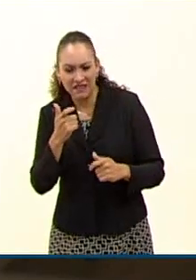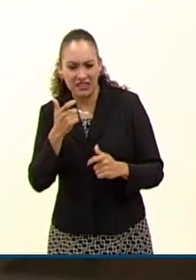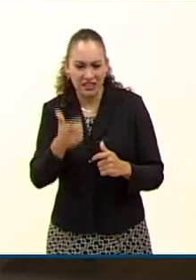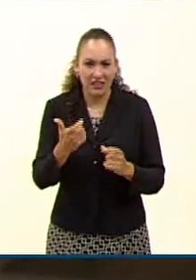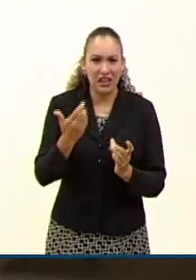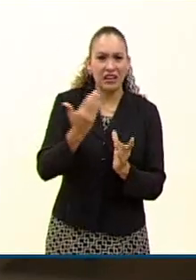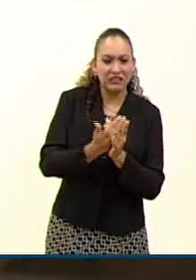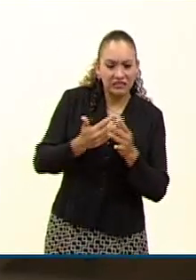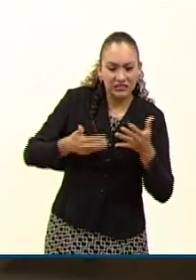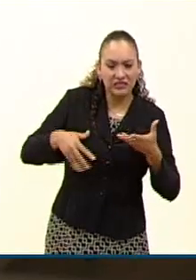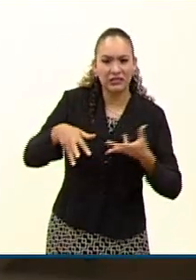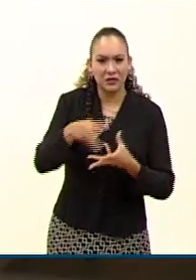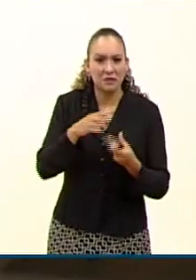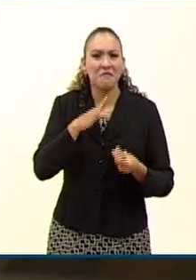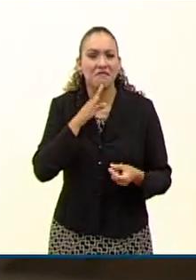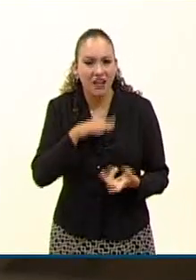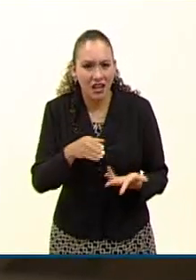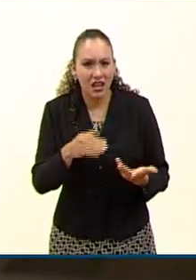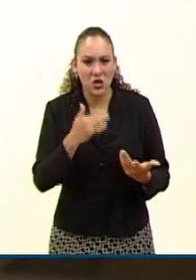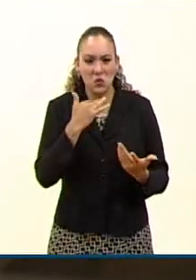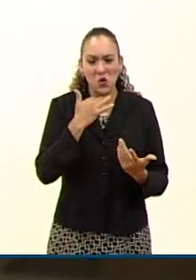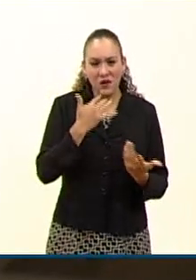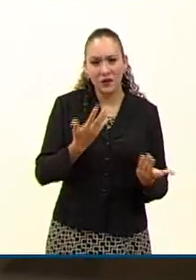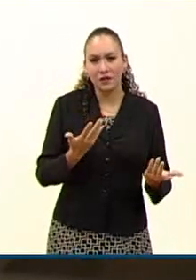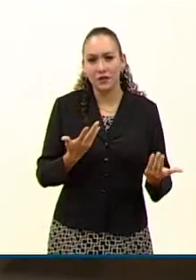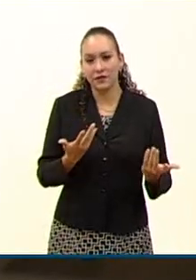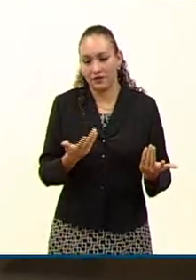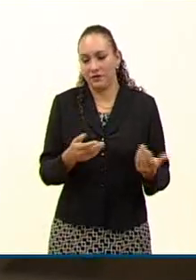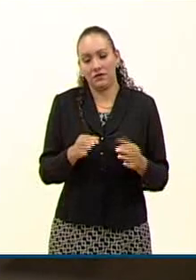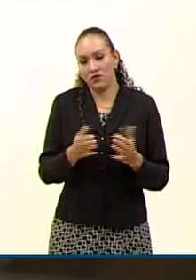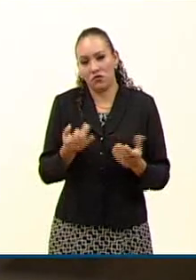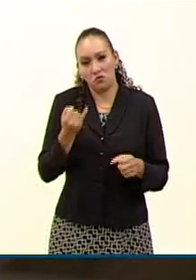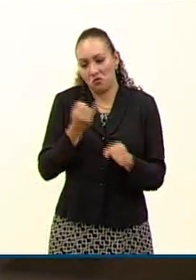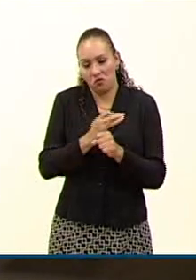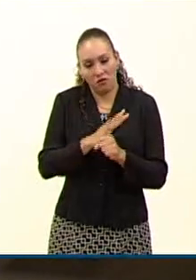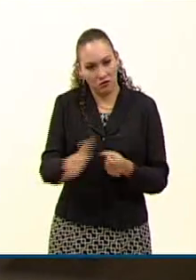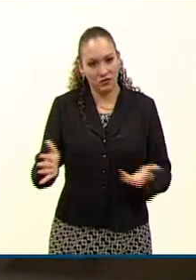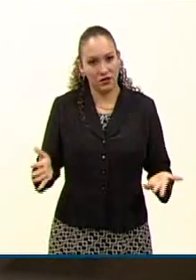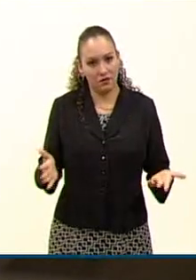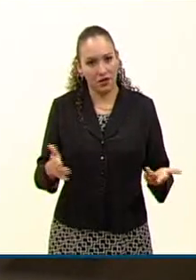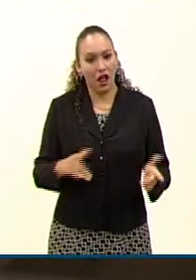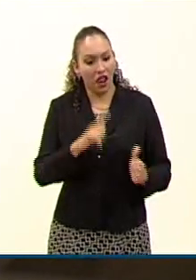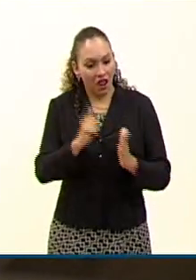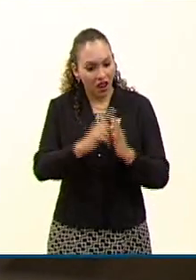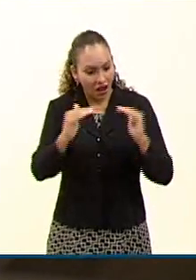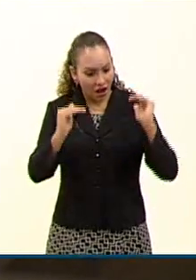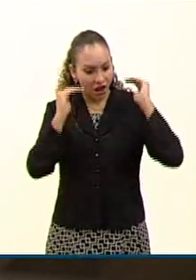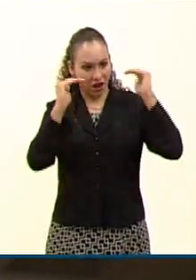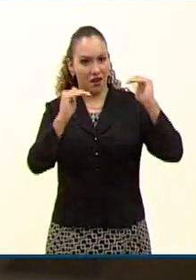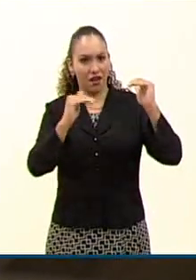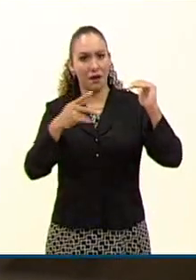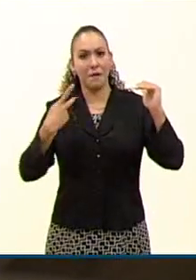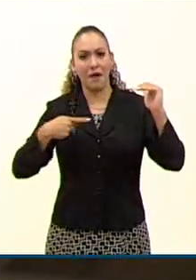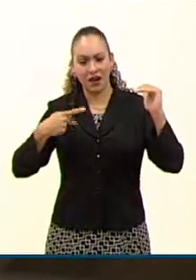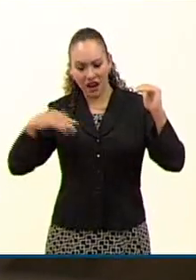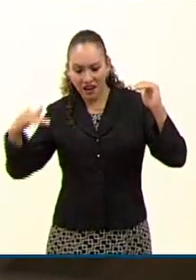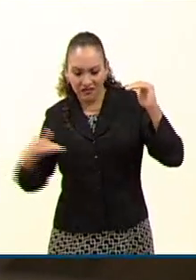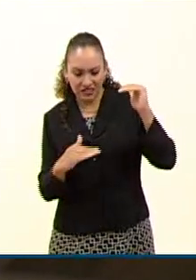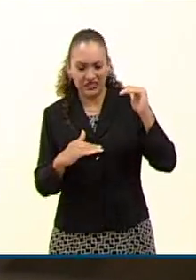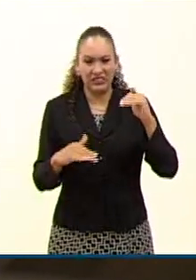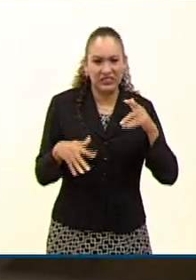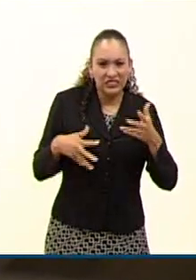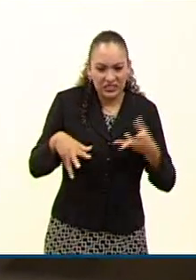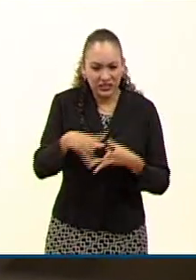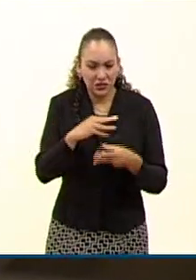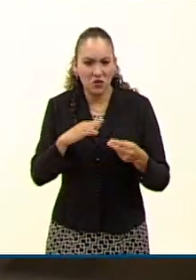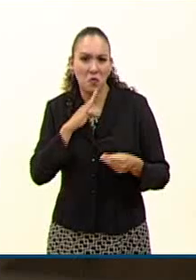expedientes, la monetización de la justicia a modo. Que bajo argumentos sofistas se deslicen intereses